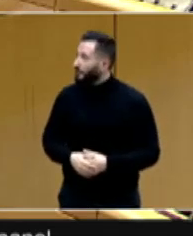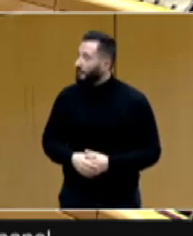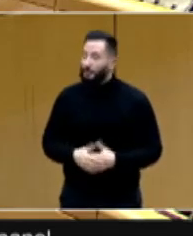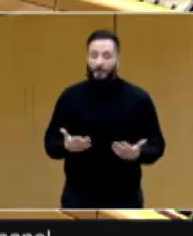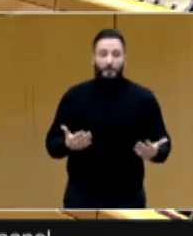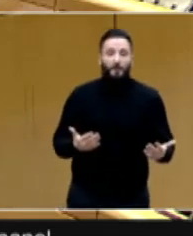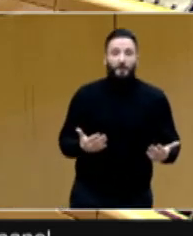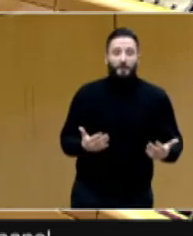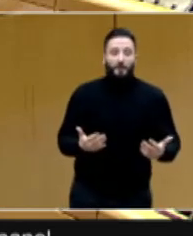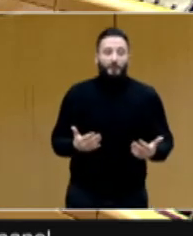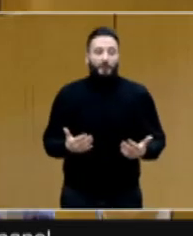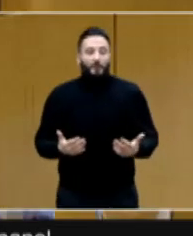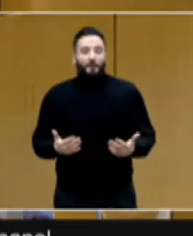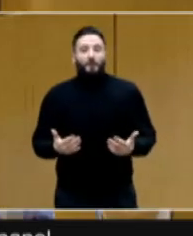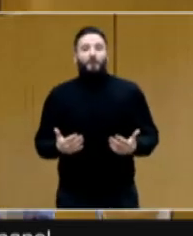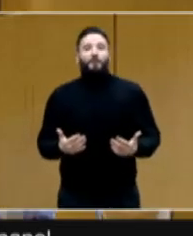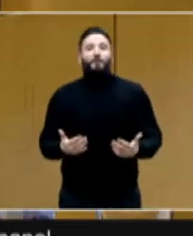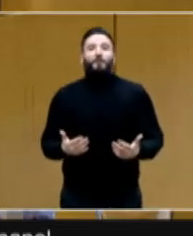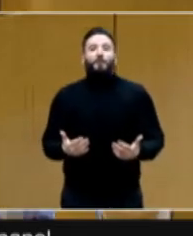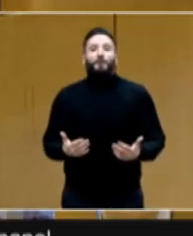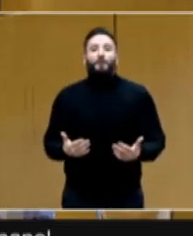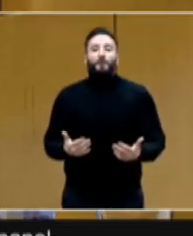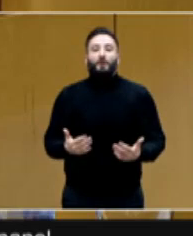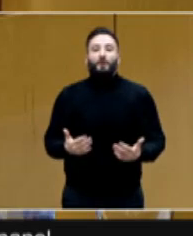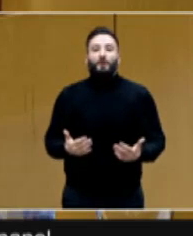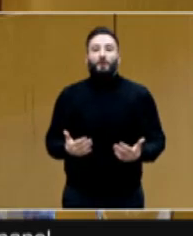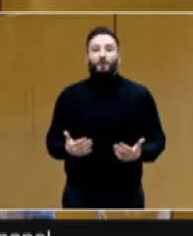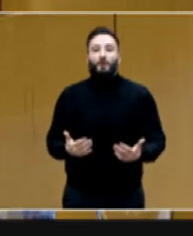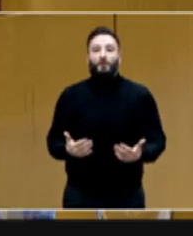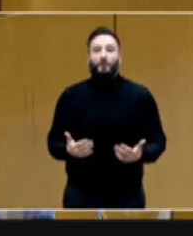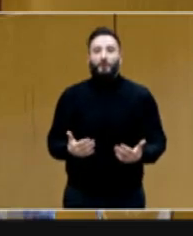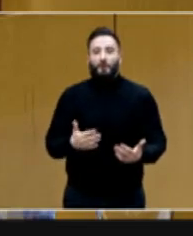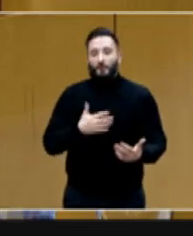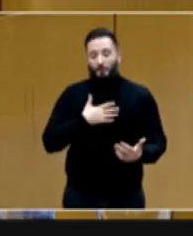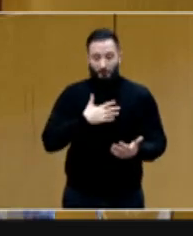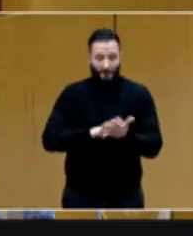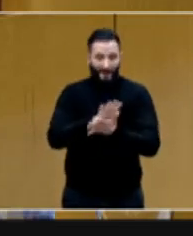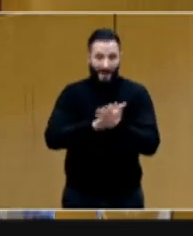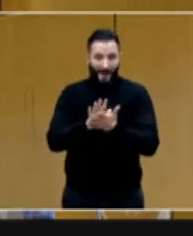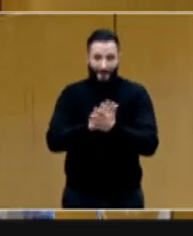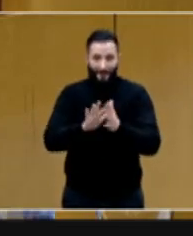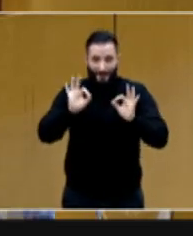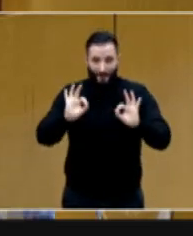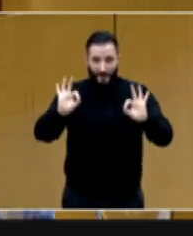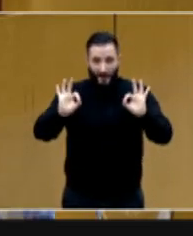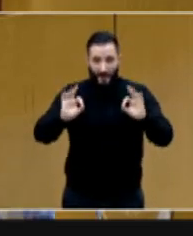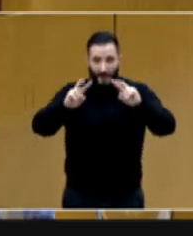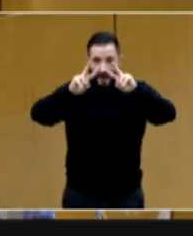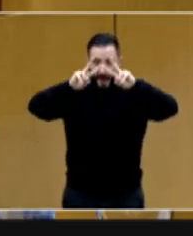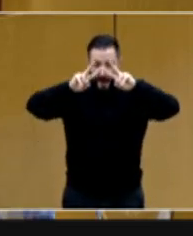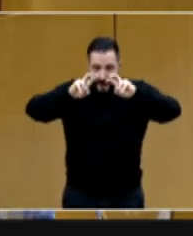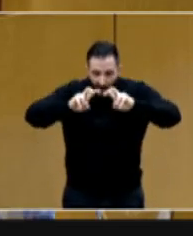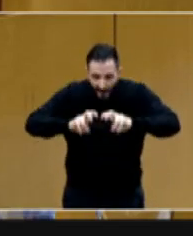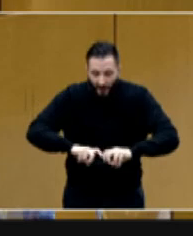sí por ser conceptualmente sistemático estamos analizando la